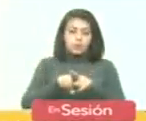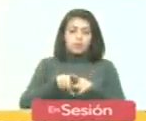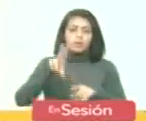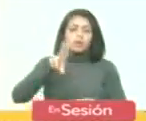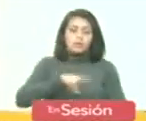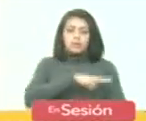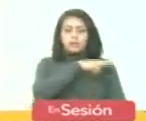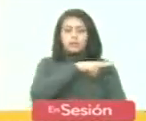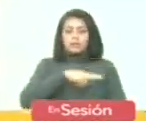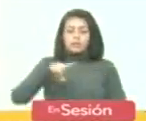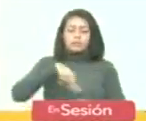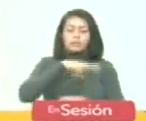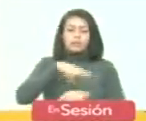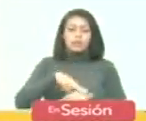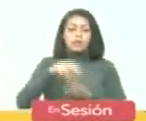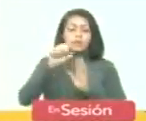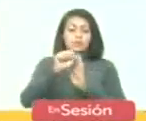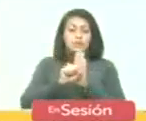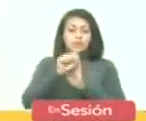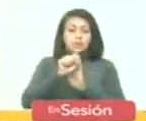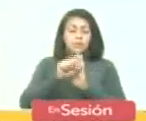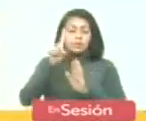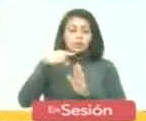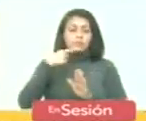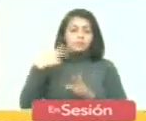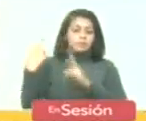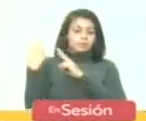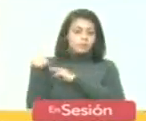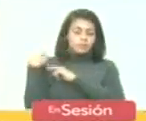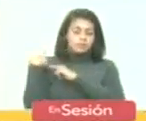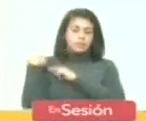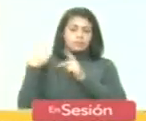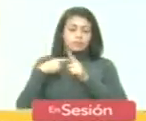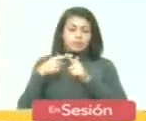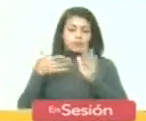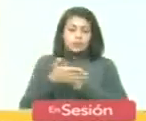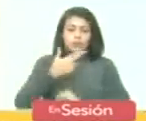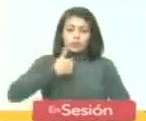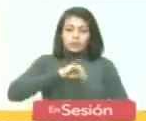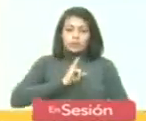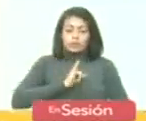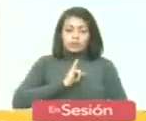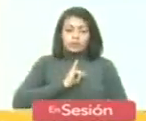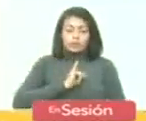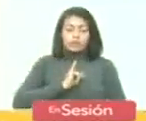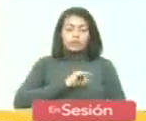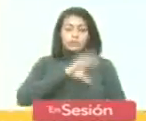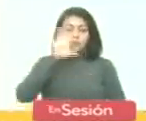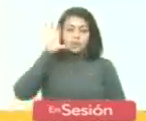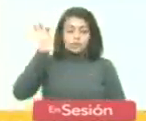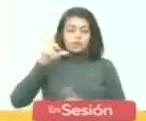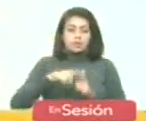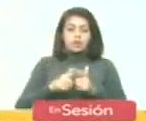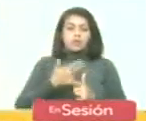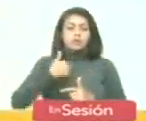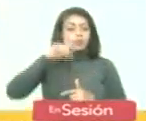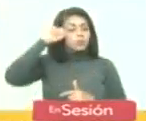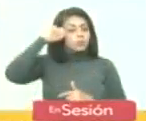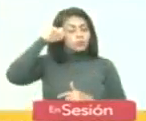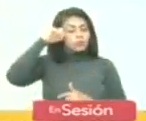himno, símbolo que además representa lo que es nuestra identidad como nación y nos